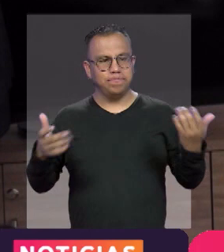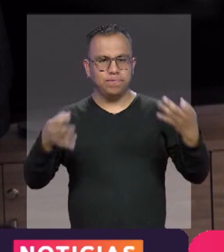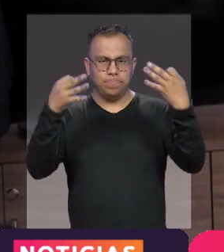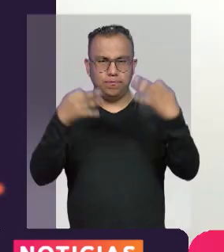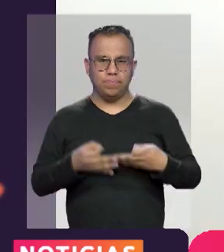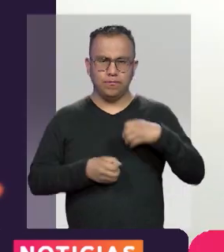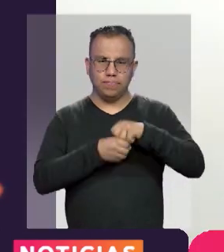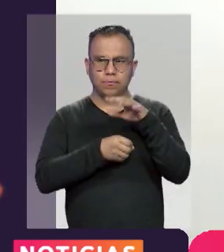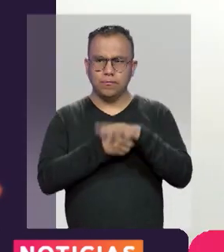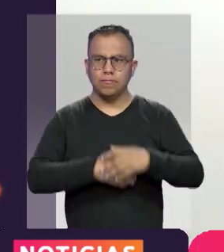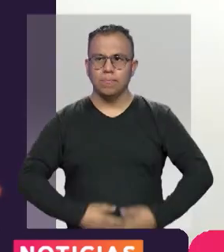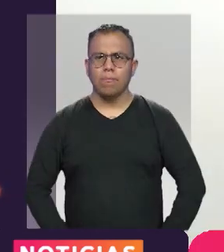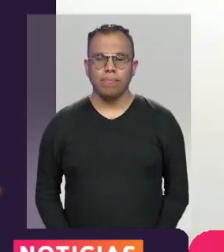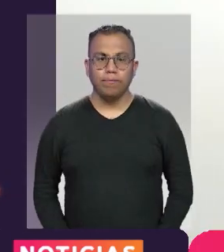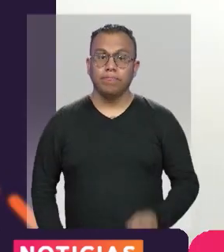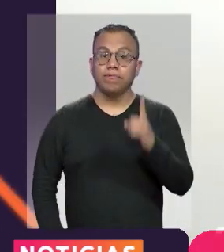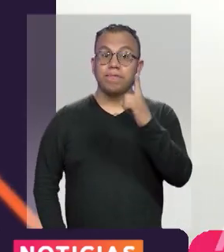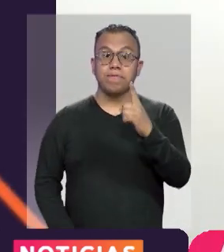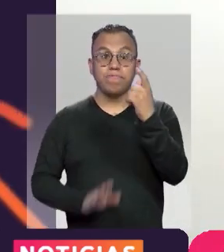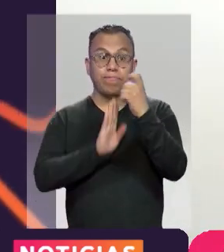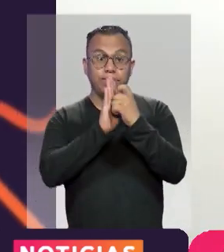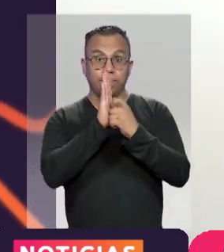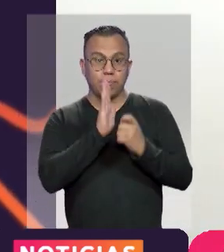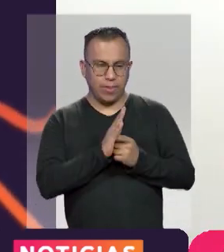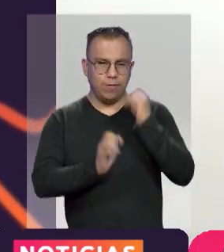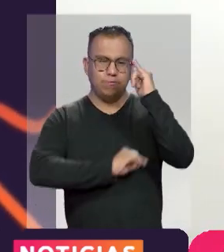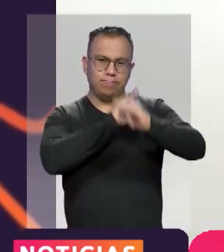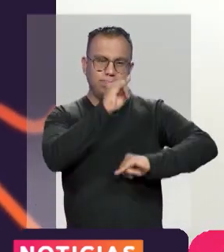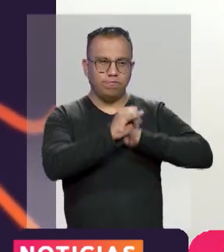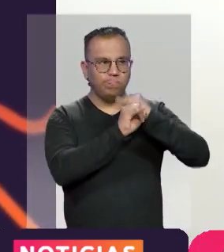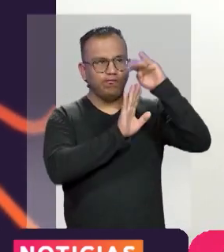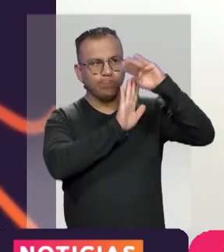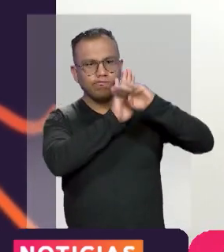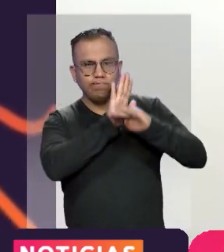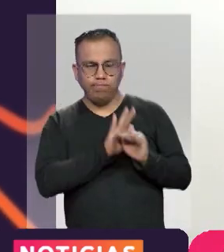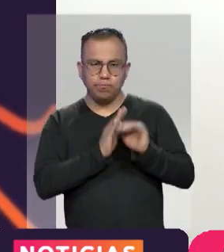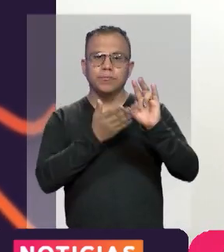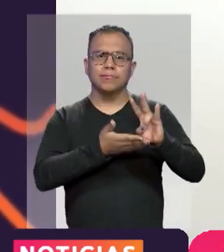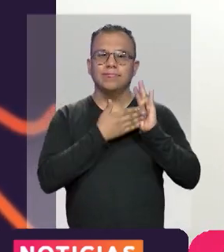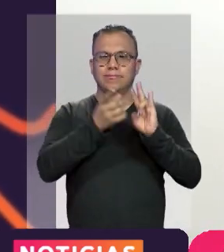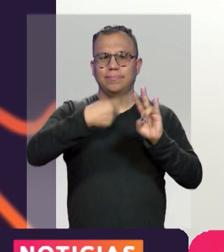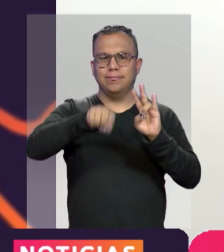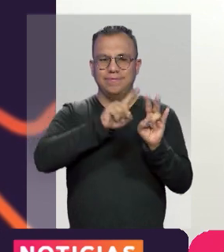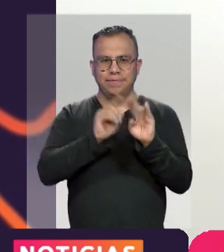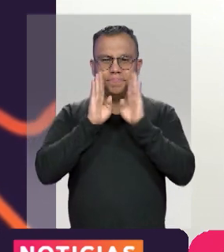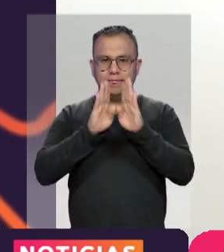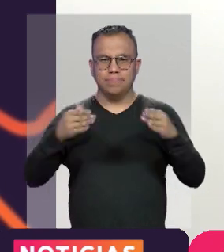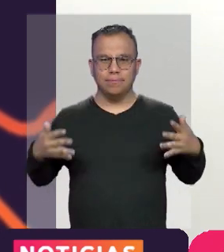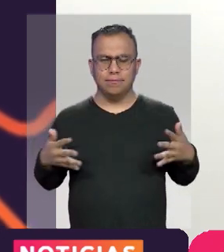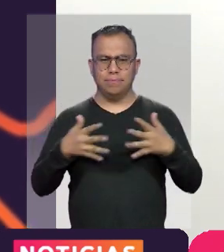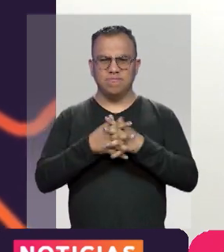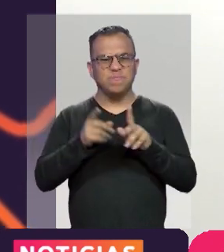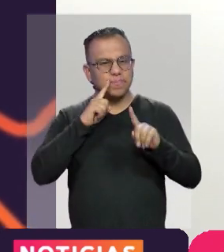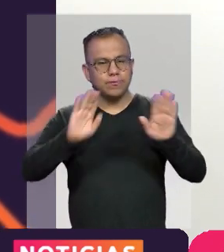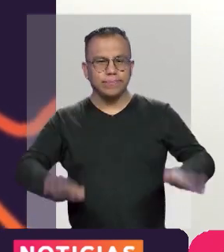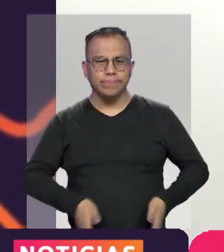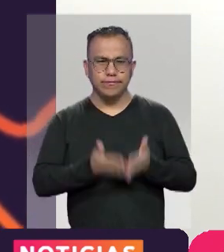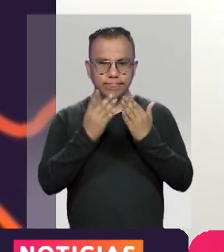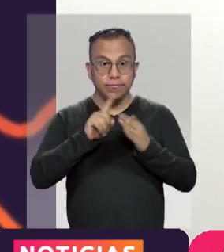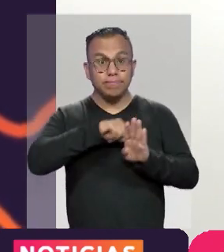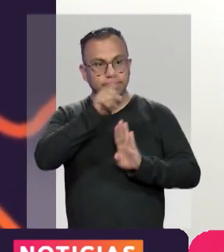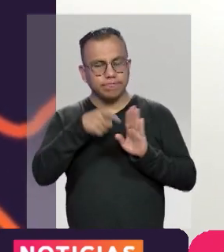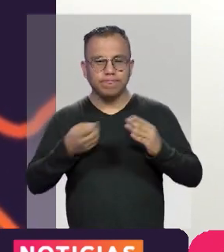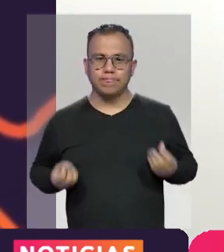del distrito. Y es la única que cumple con el estándar internacional de un modelo de atención integral, precisamente para restaurar o